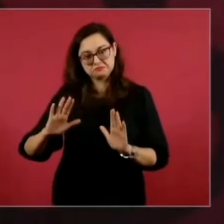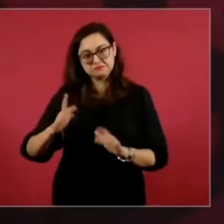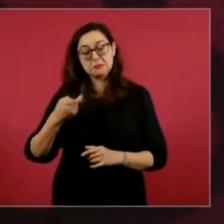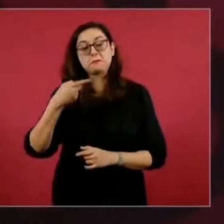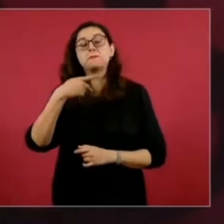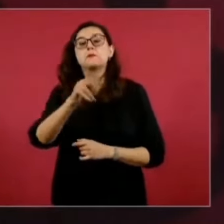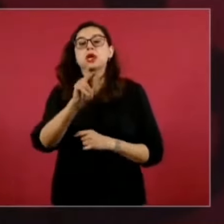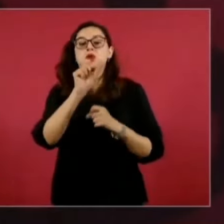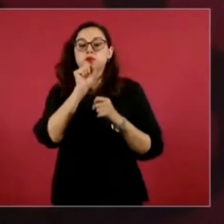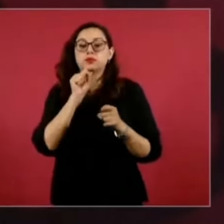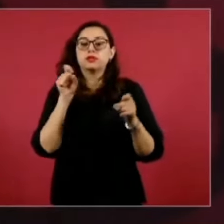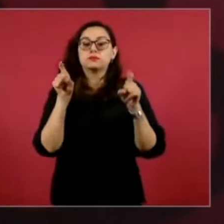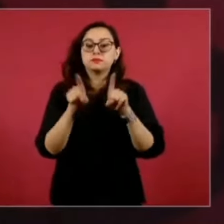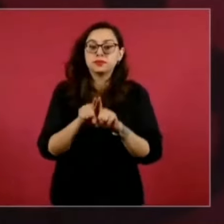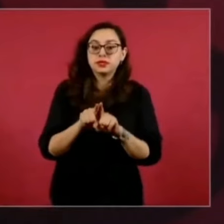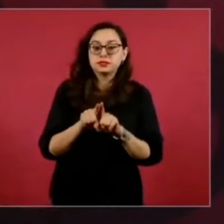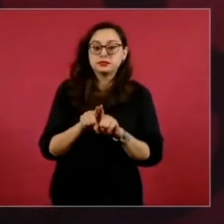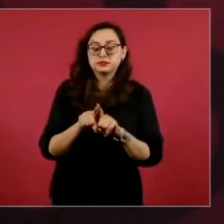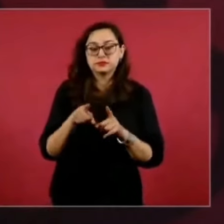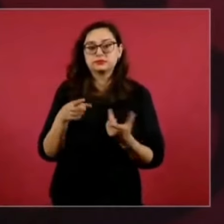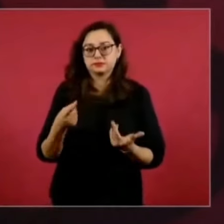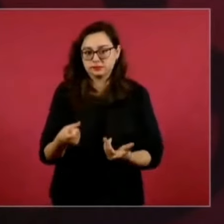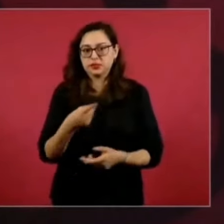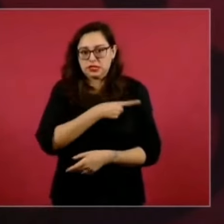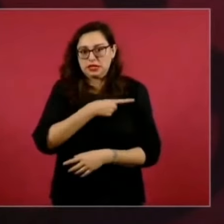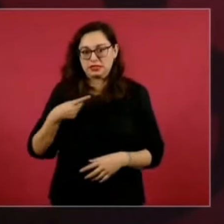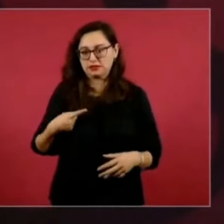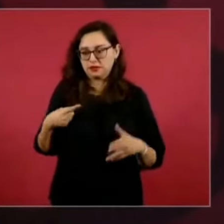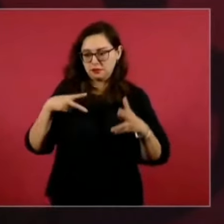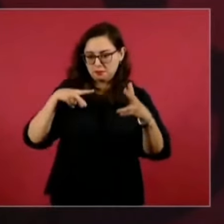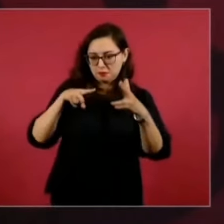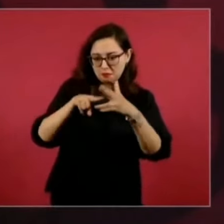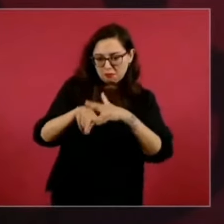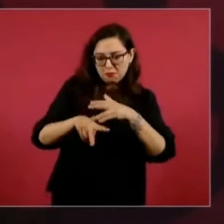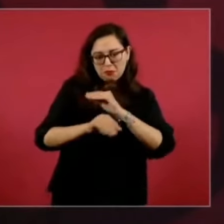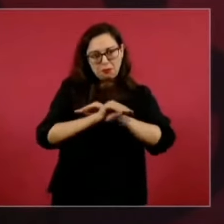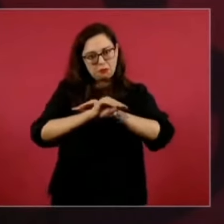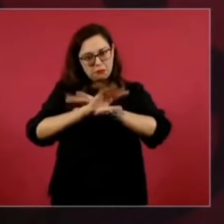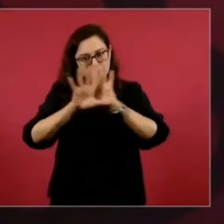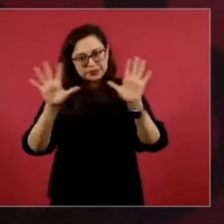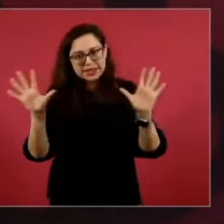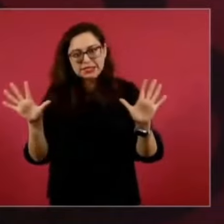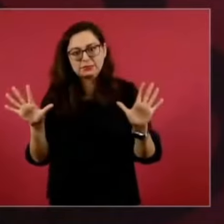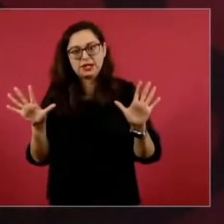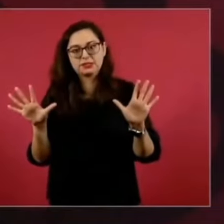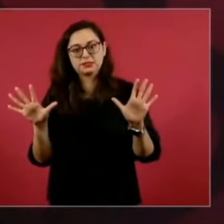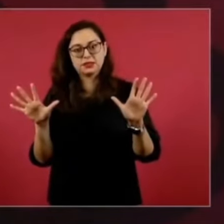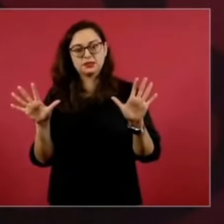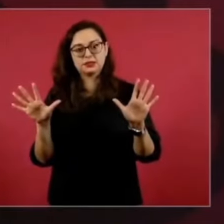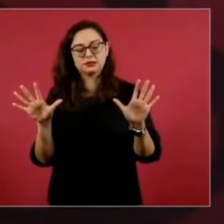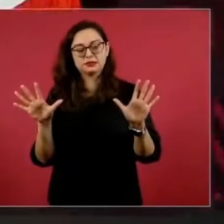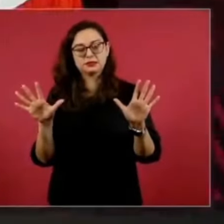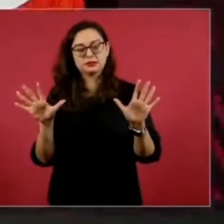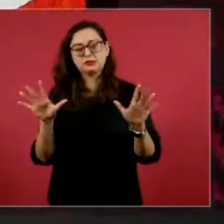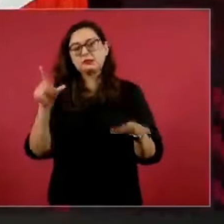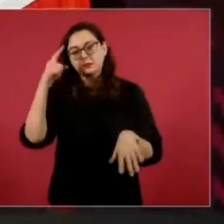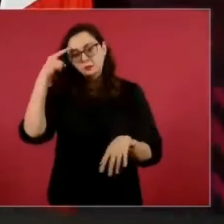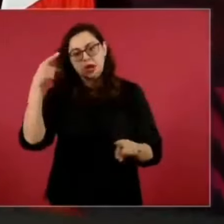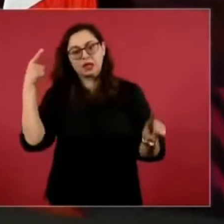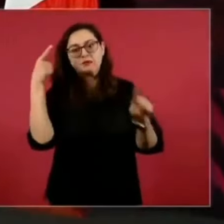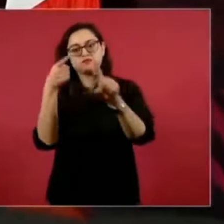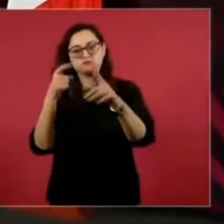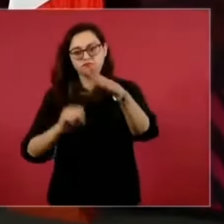democracia tiene que haber transparencia que es una regla de oro de la